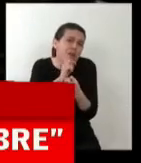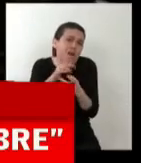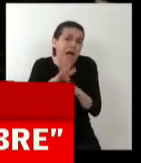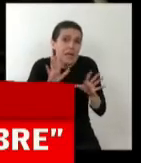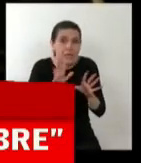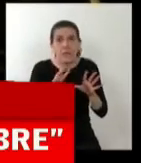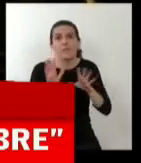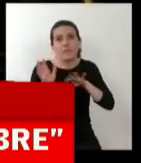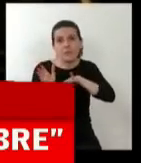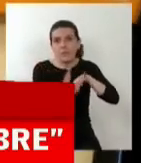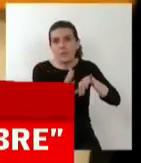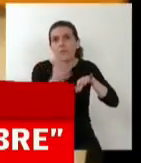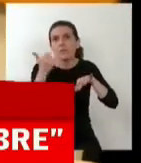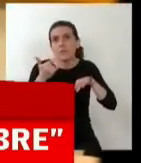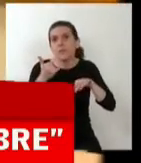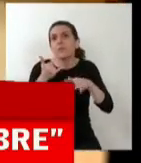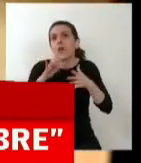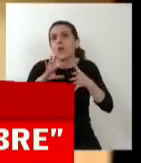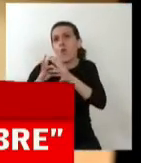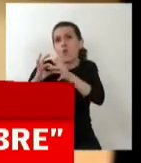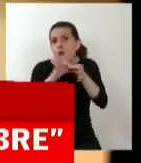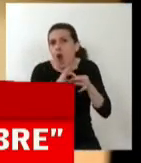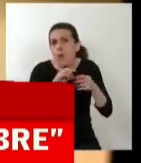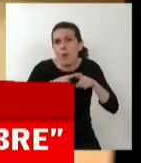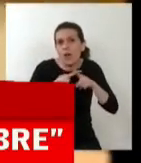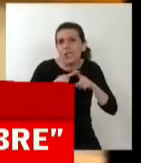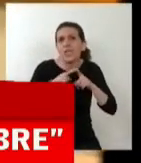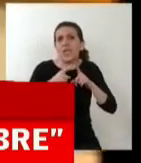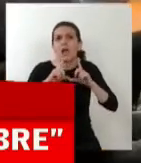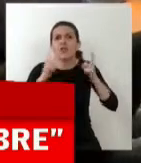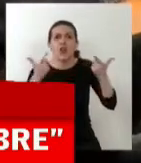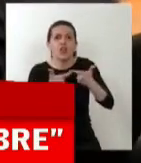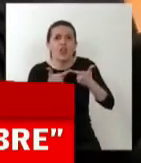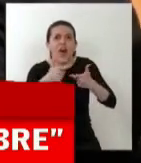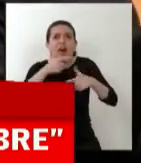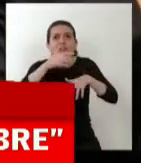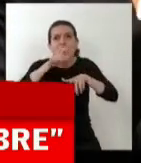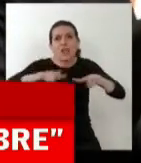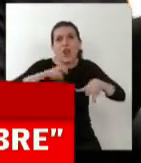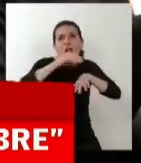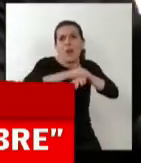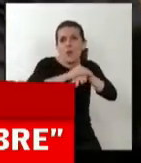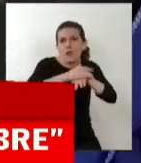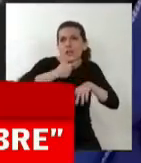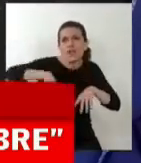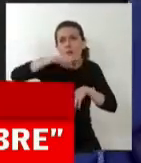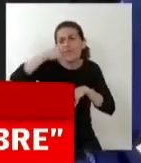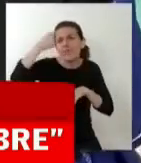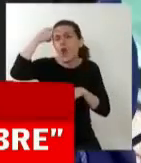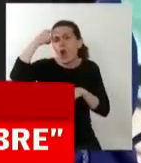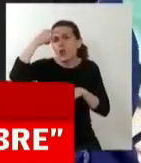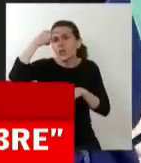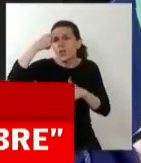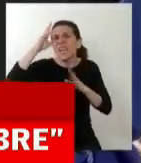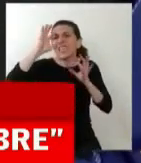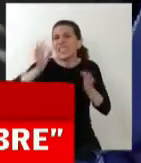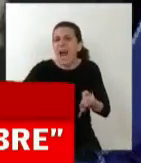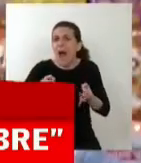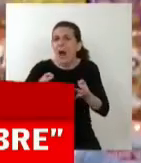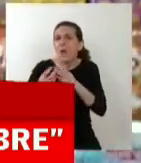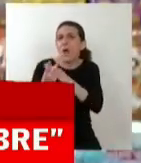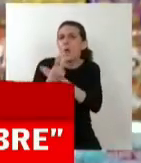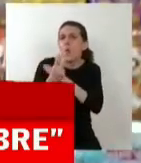Con gran unidad social y política, la inmensa mayoría de la sociedad tiene conciencia de los riesgos y de las medidas de